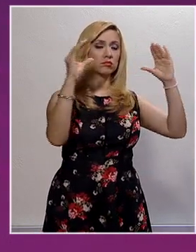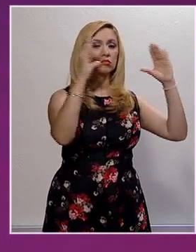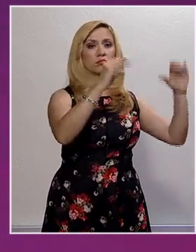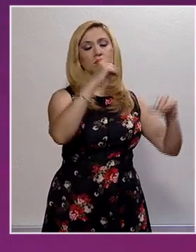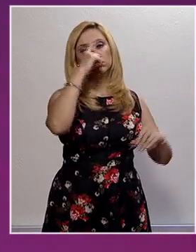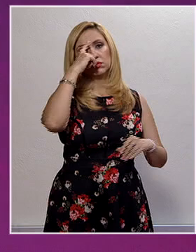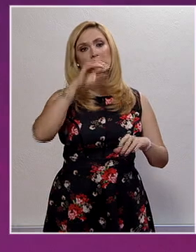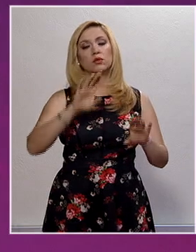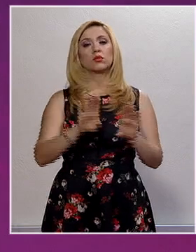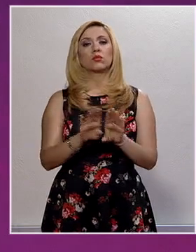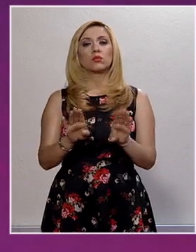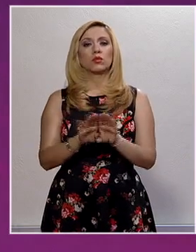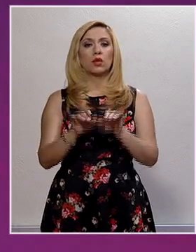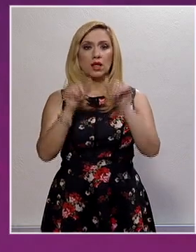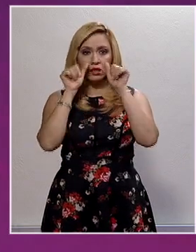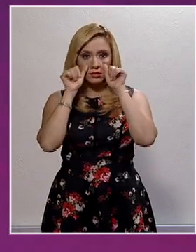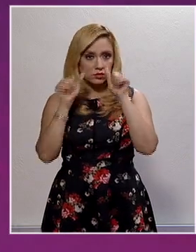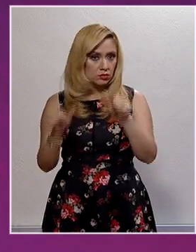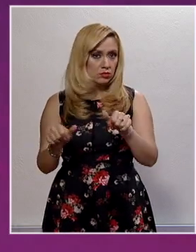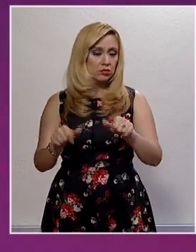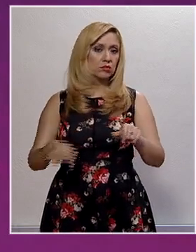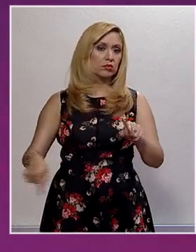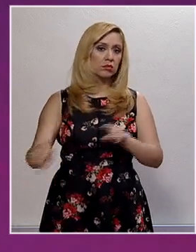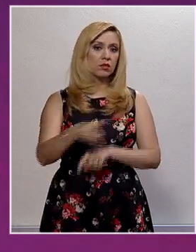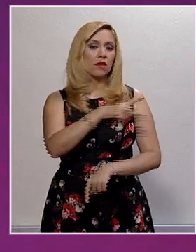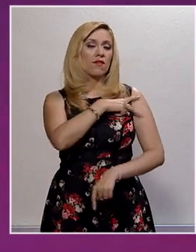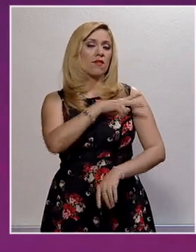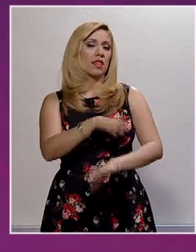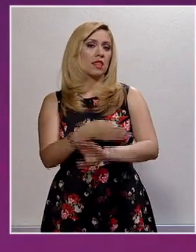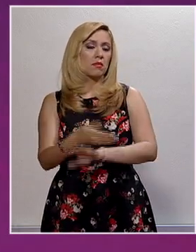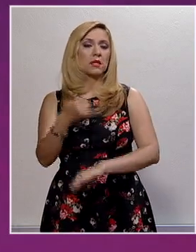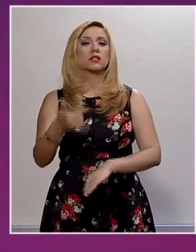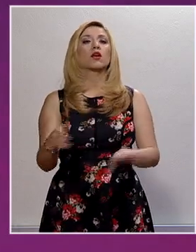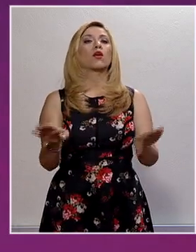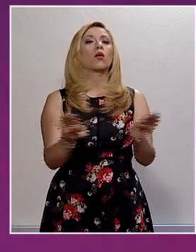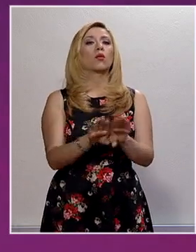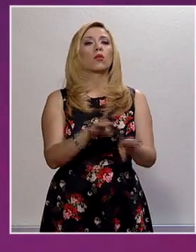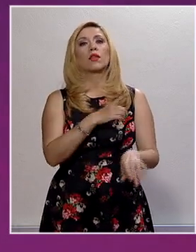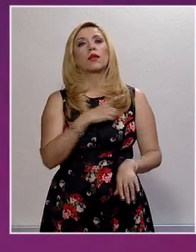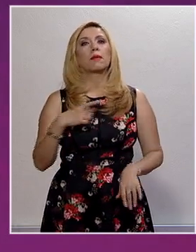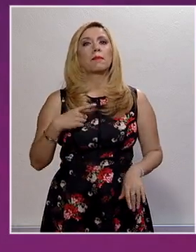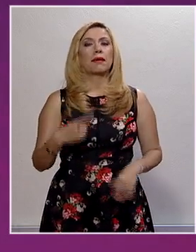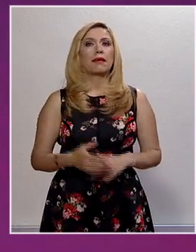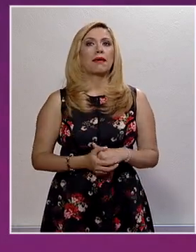a la forma en que deben ser tratadas víctimas y la forma en que debe ser